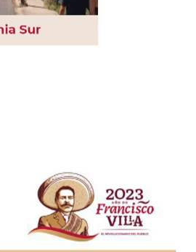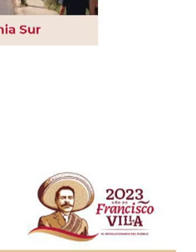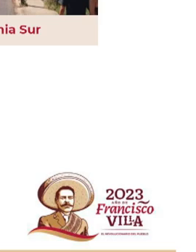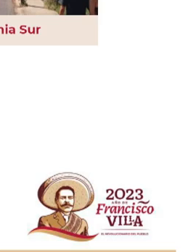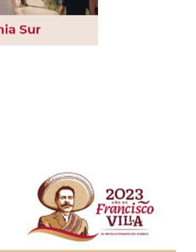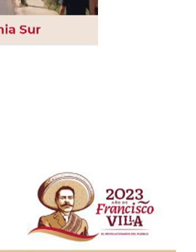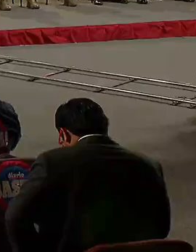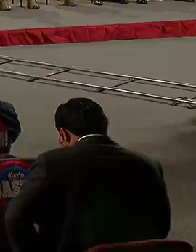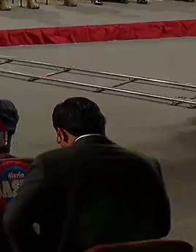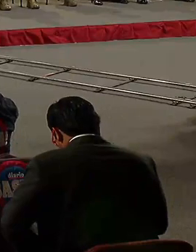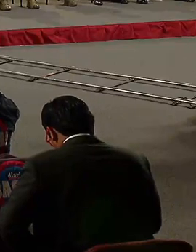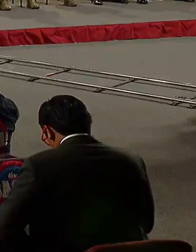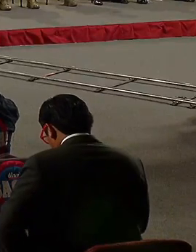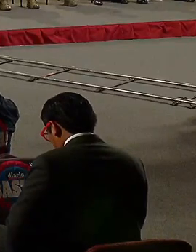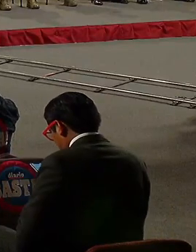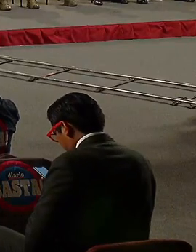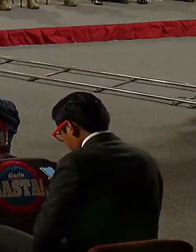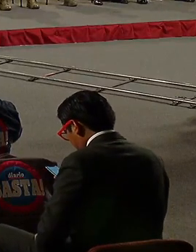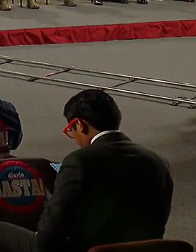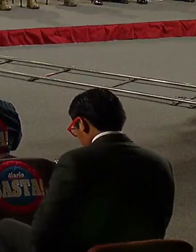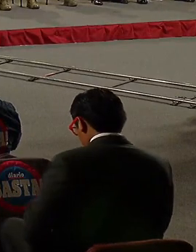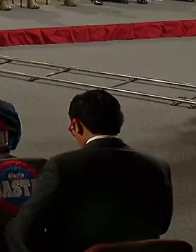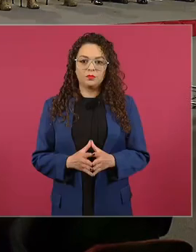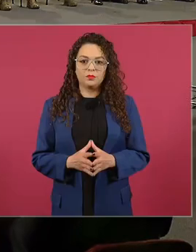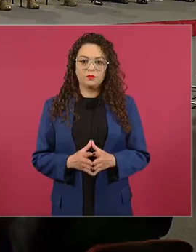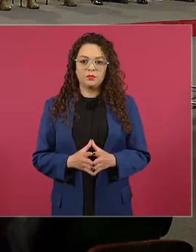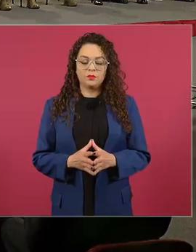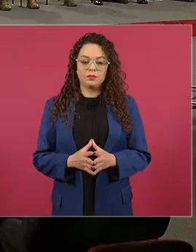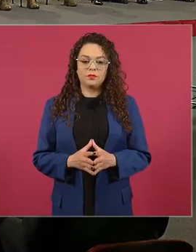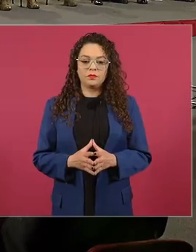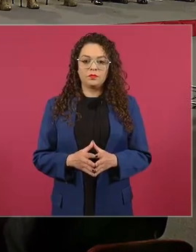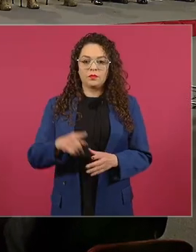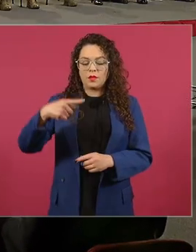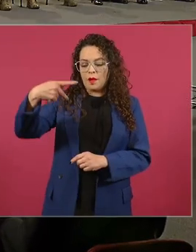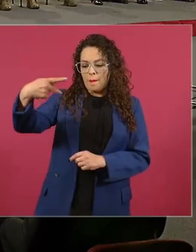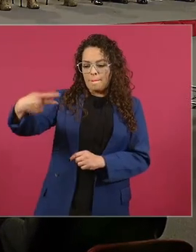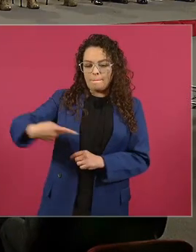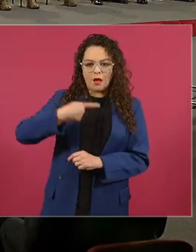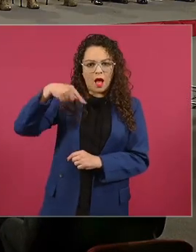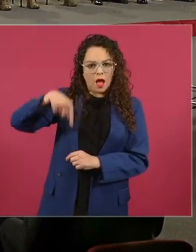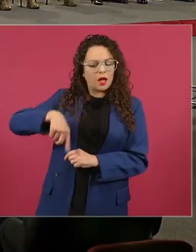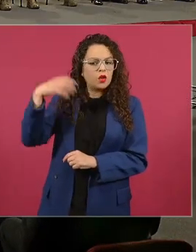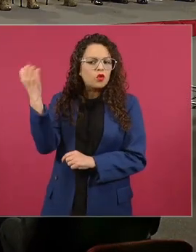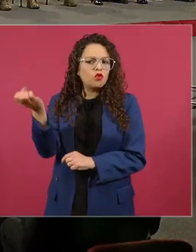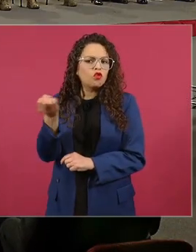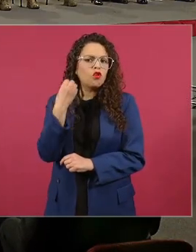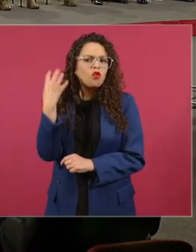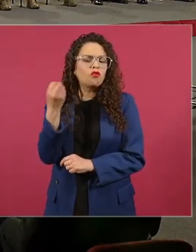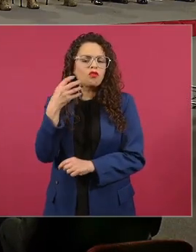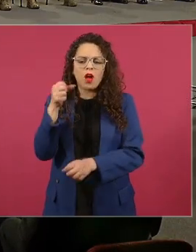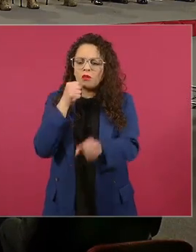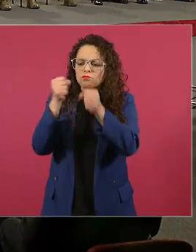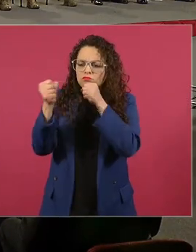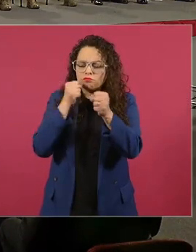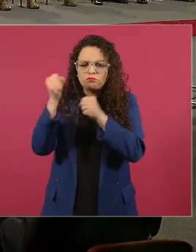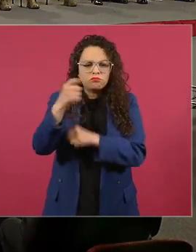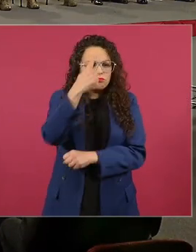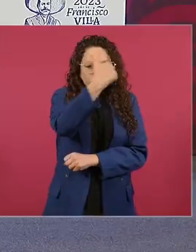Bueno, y respecto de lo que ustedes han preguntado aquí en la mañanera, varios reporteros,